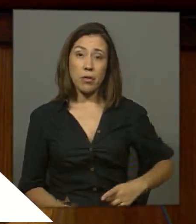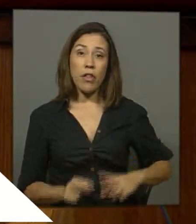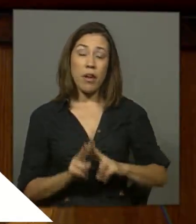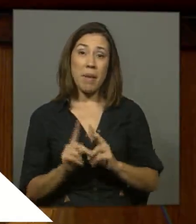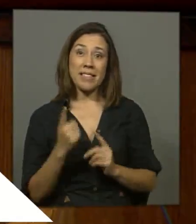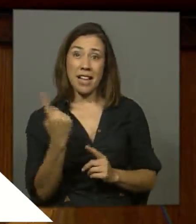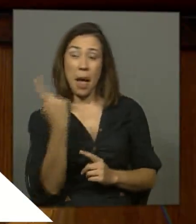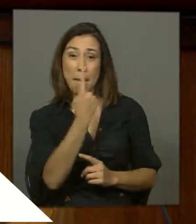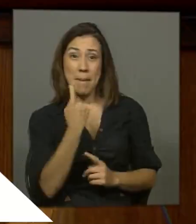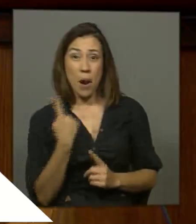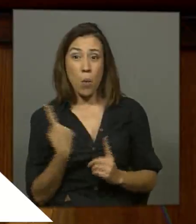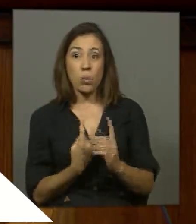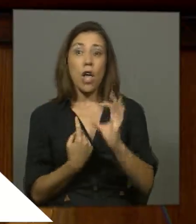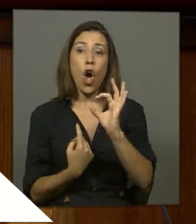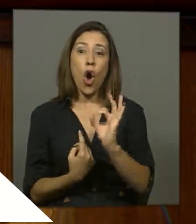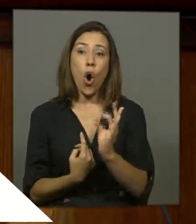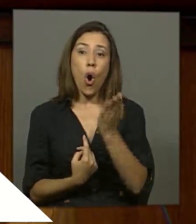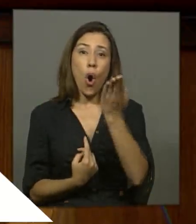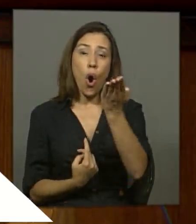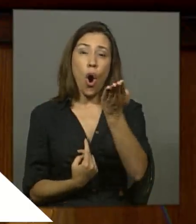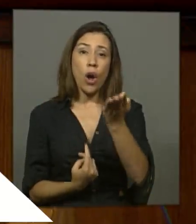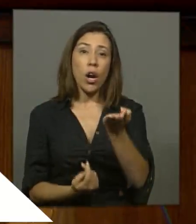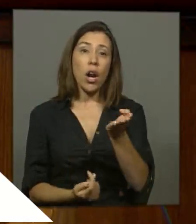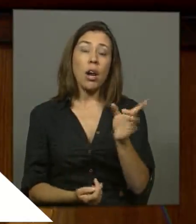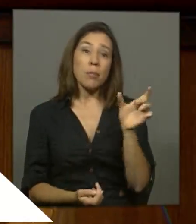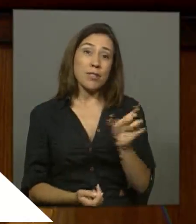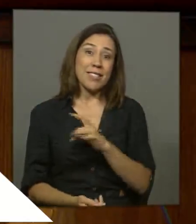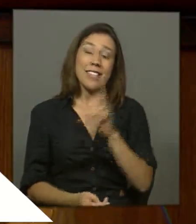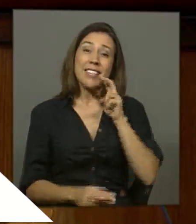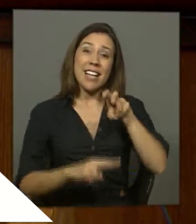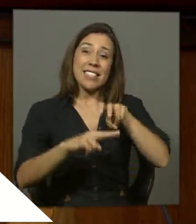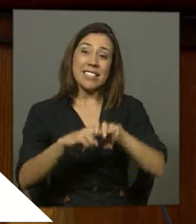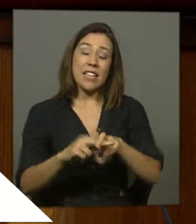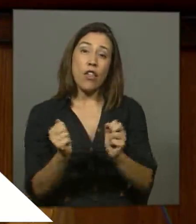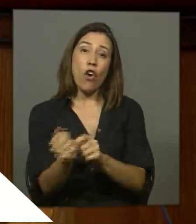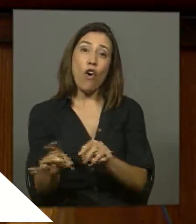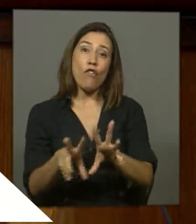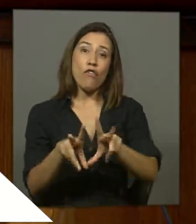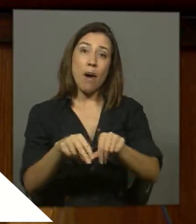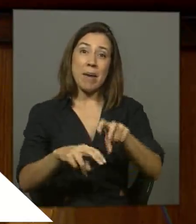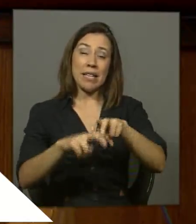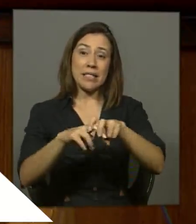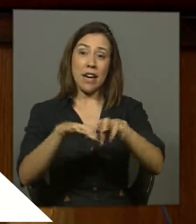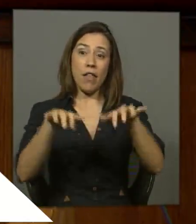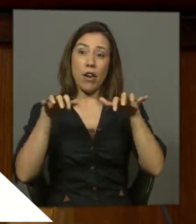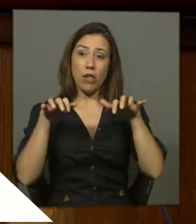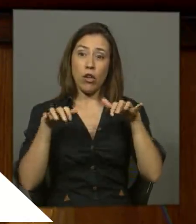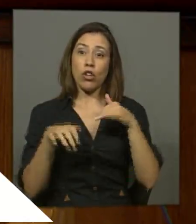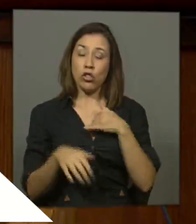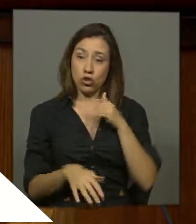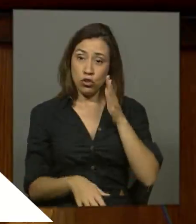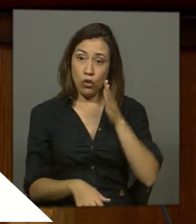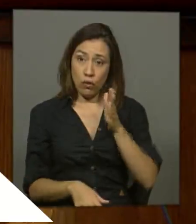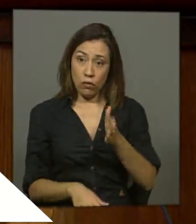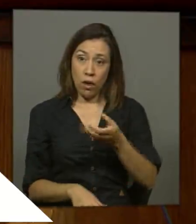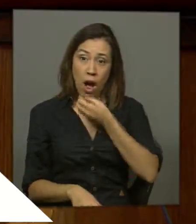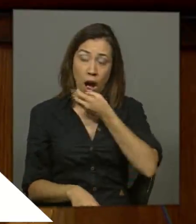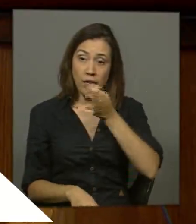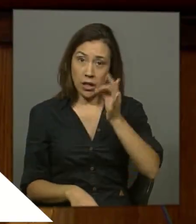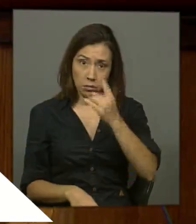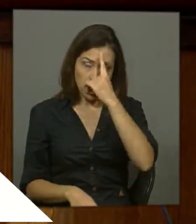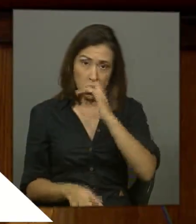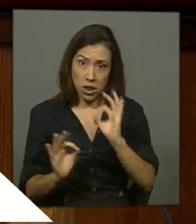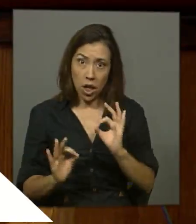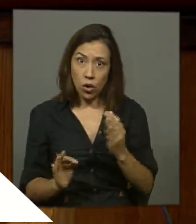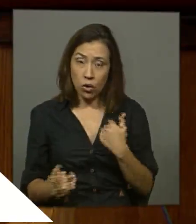interpel o al a nuestro compatriota que está sentado con su familia arriba no es que lo voy a voy a hablar yo siempre hablo en